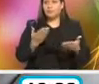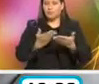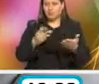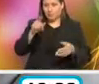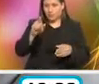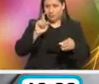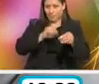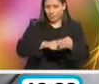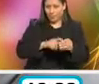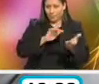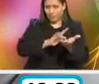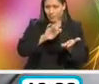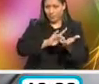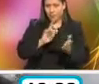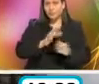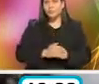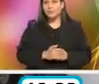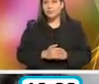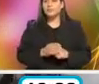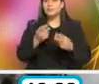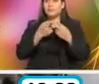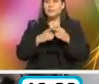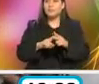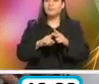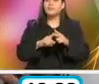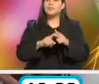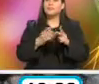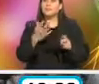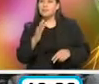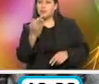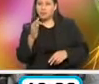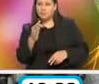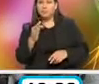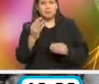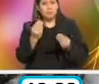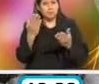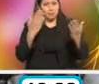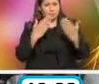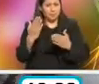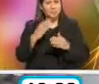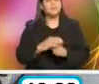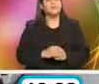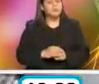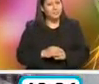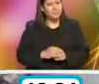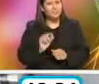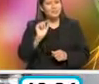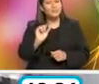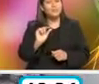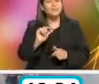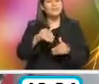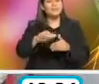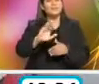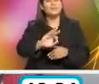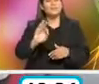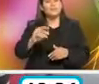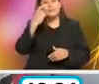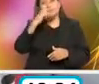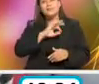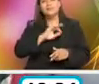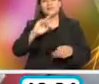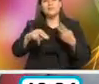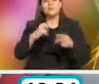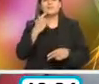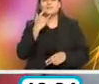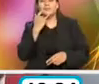actualmente participas y que arrancó a principios de febrero, ha tenido mucho éxito y nos quedan pocas funciones para poder disfrutar de